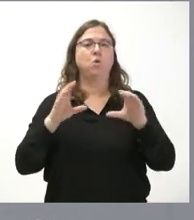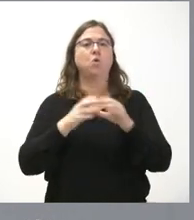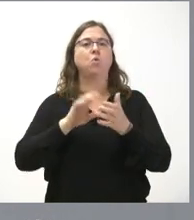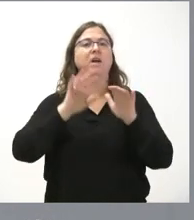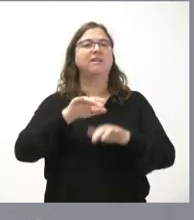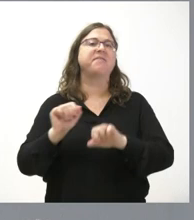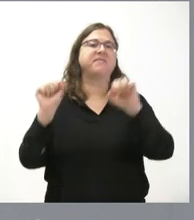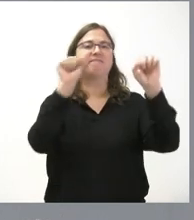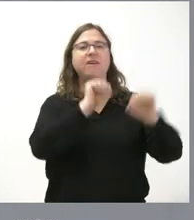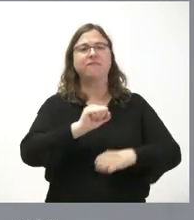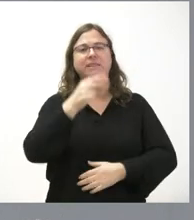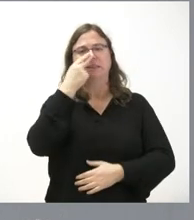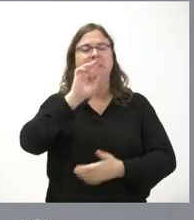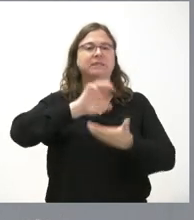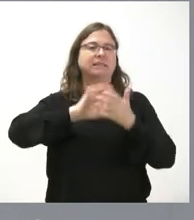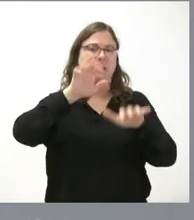defender siempre los intereses de Castilla y León.